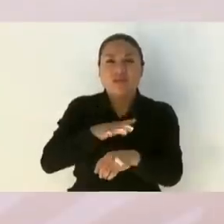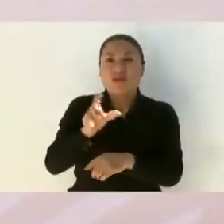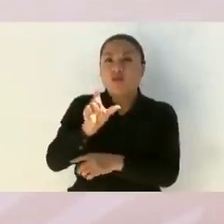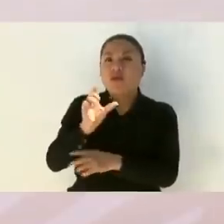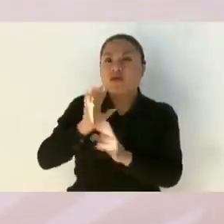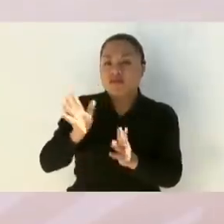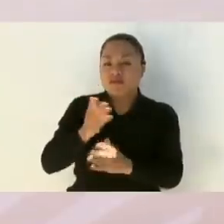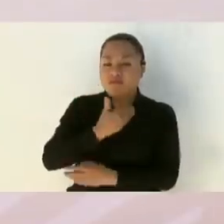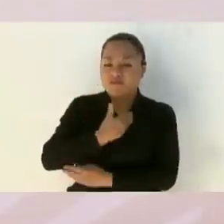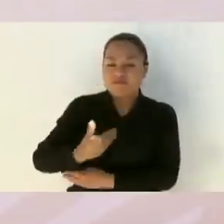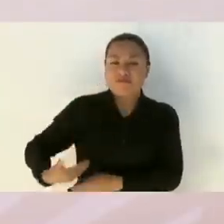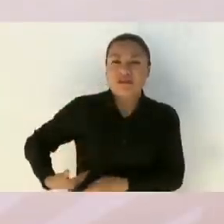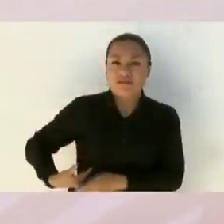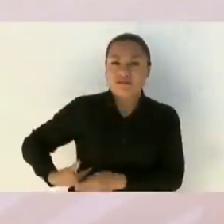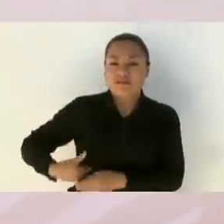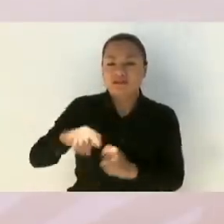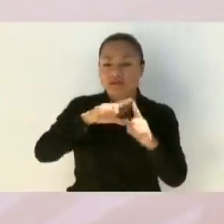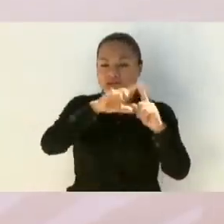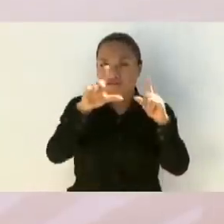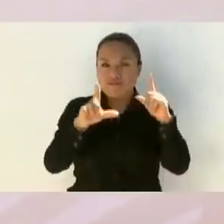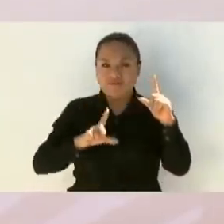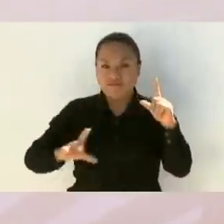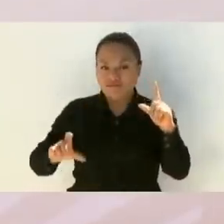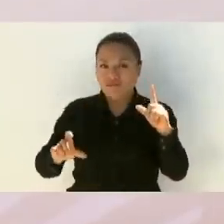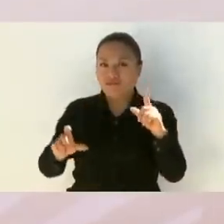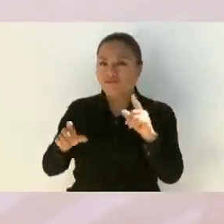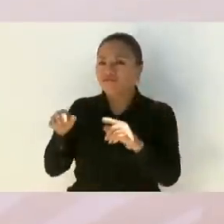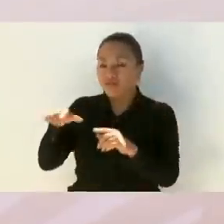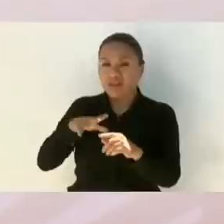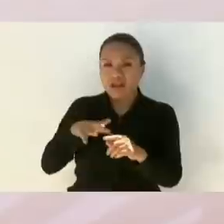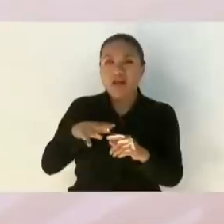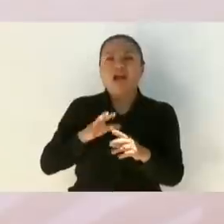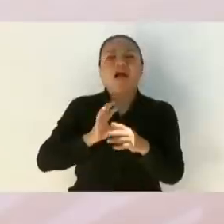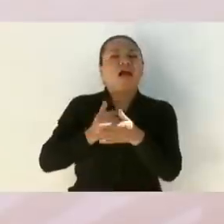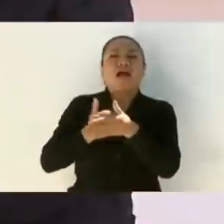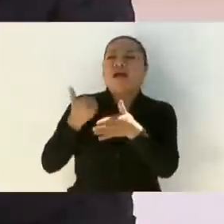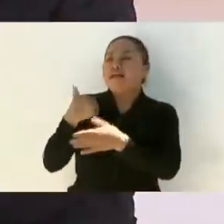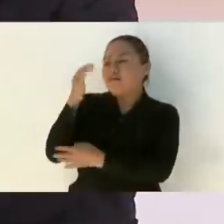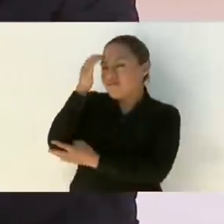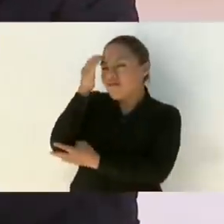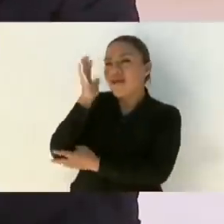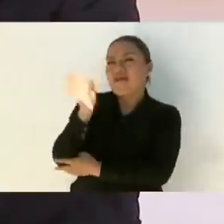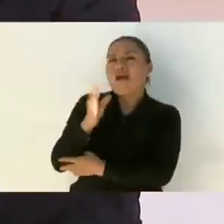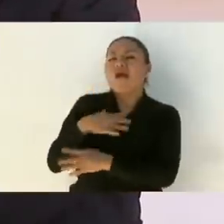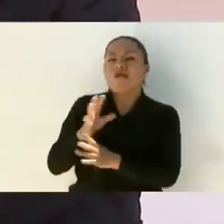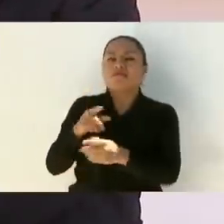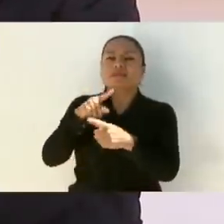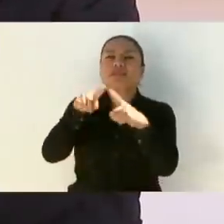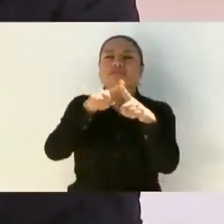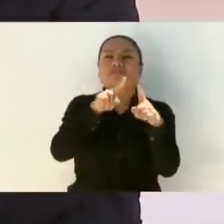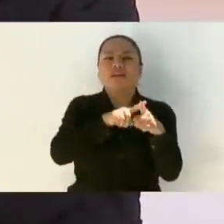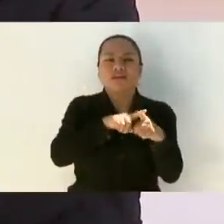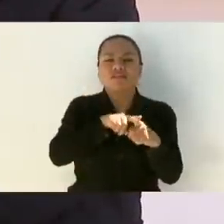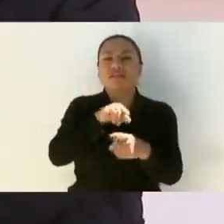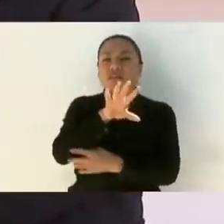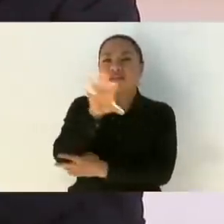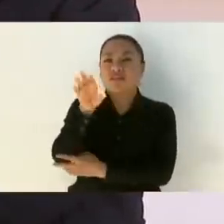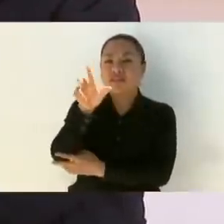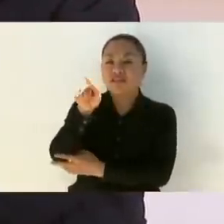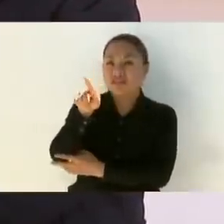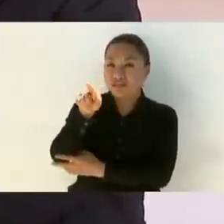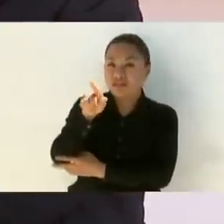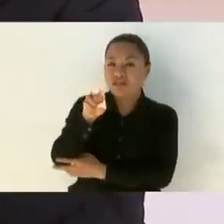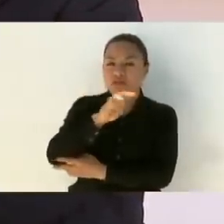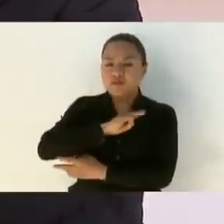cargo de presidente de la República, todos los municipios de Oaxaca, los 570